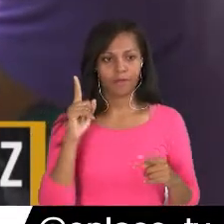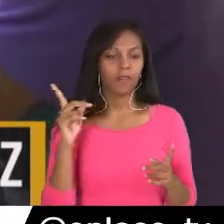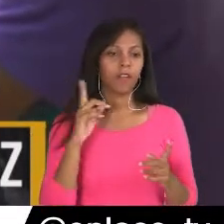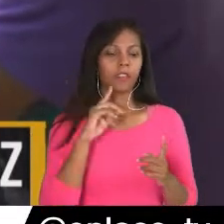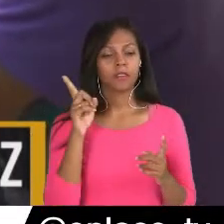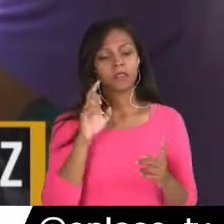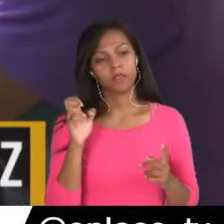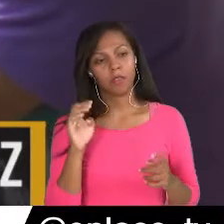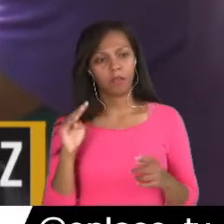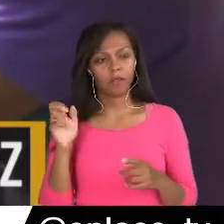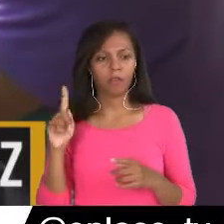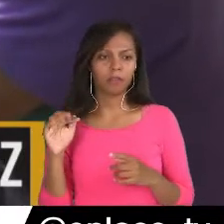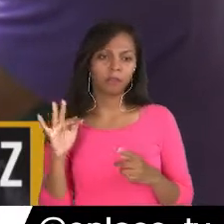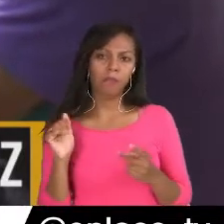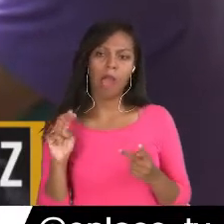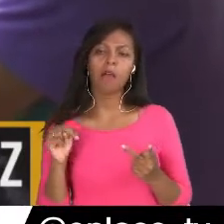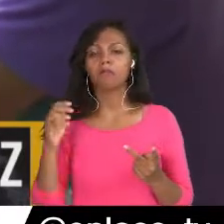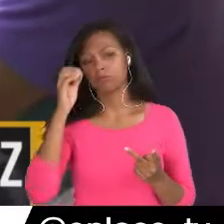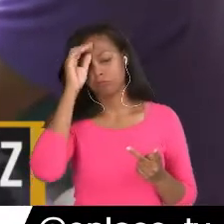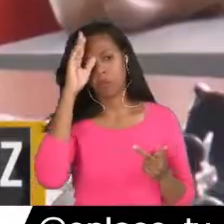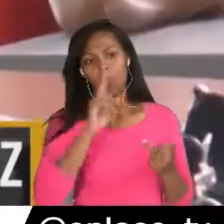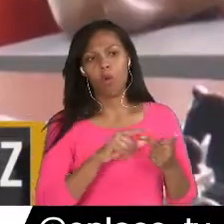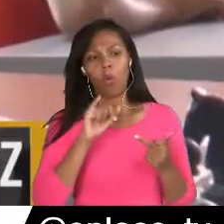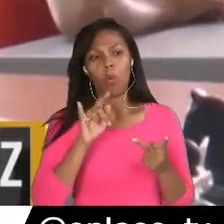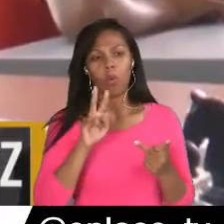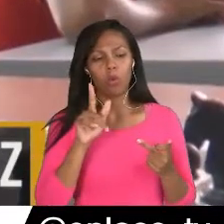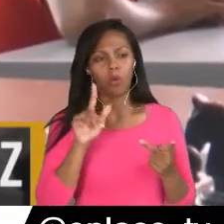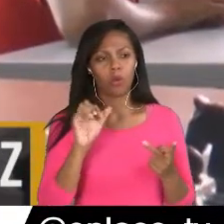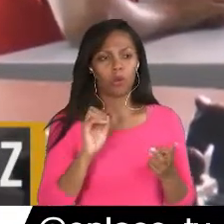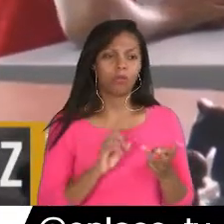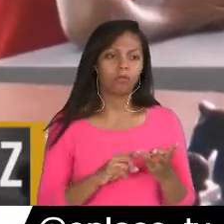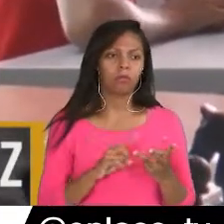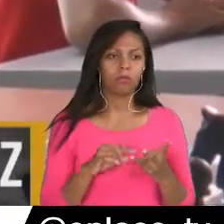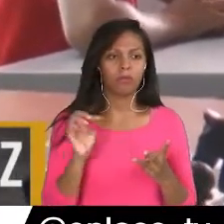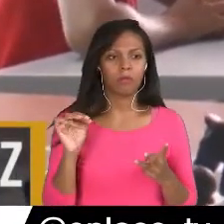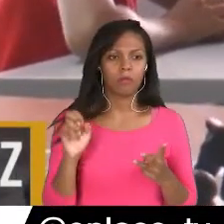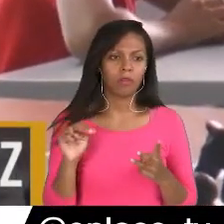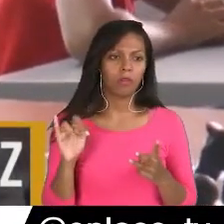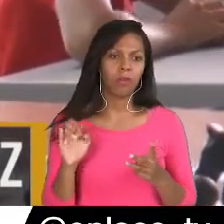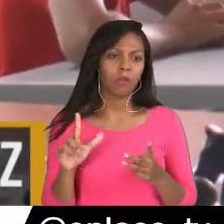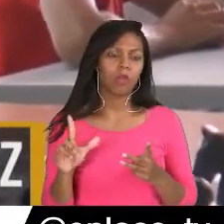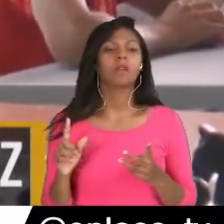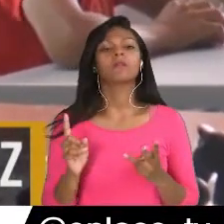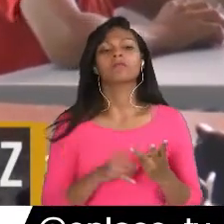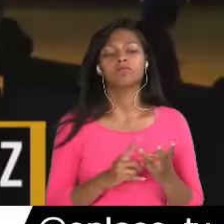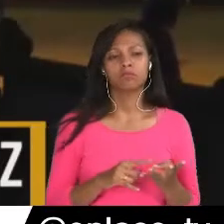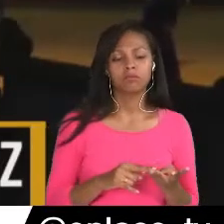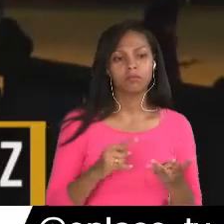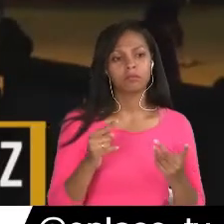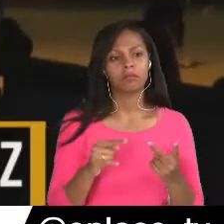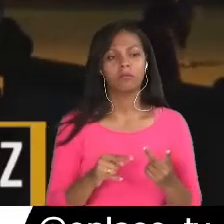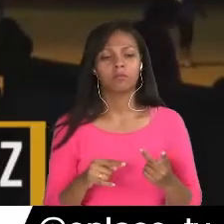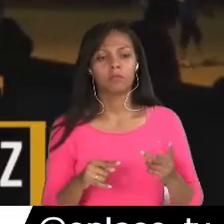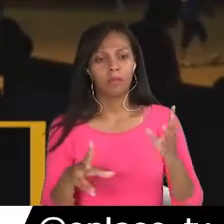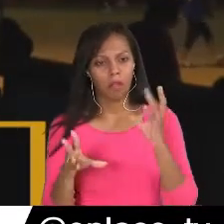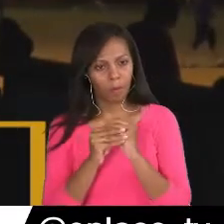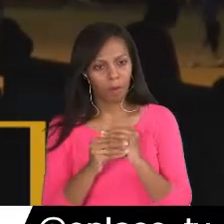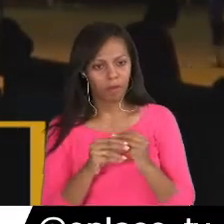Sánchez, Julio Vera, el profesor Manuel Pertús, que también voy a competir en el torneo. Aparte de eso, tenemos la participación